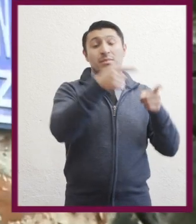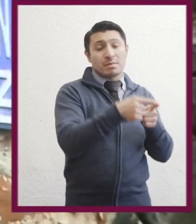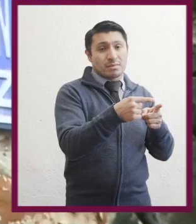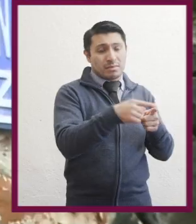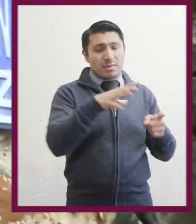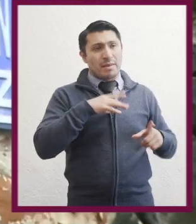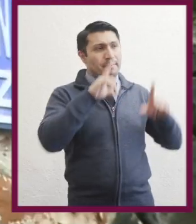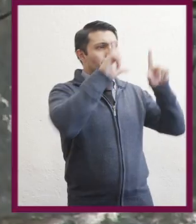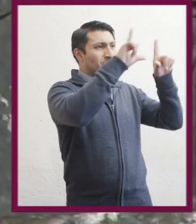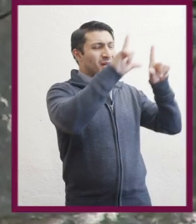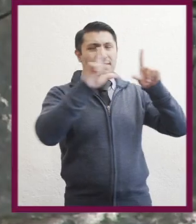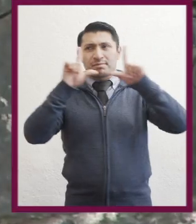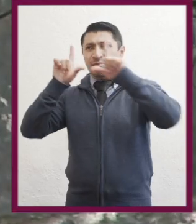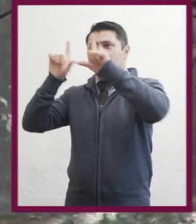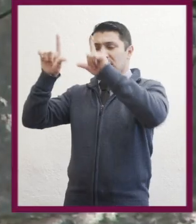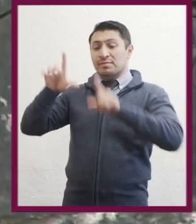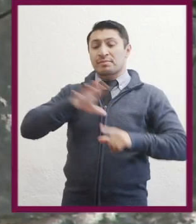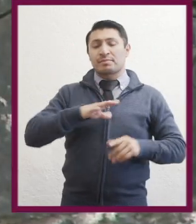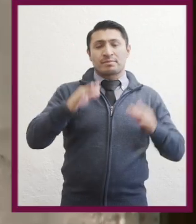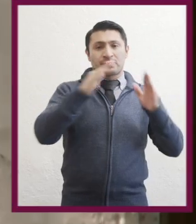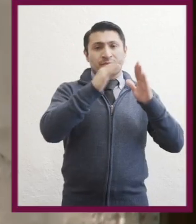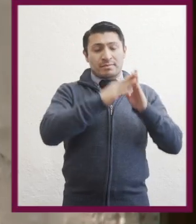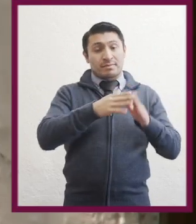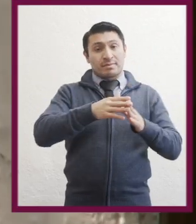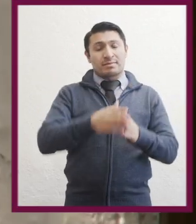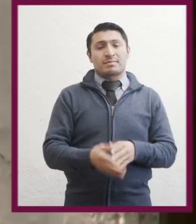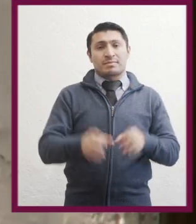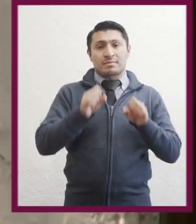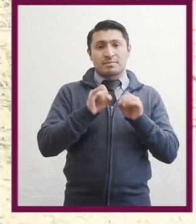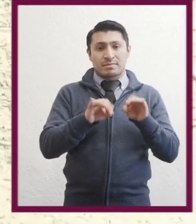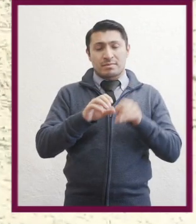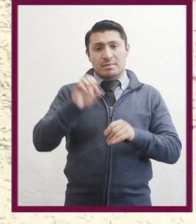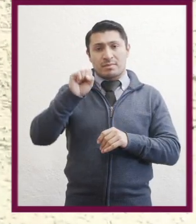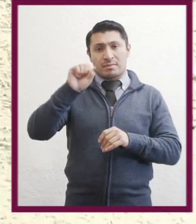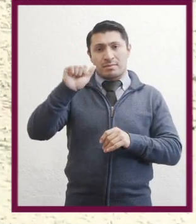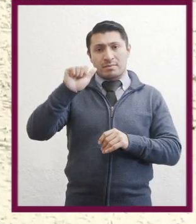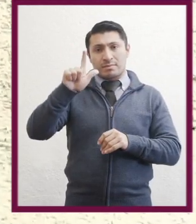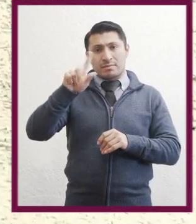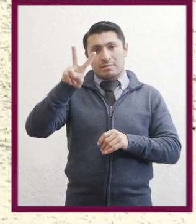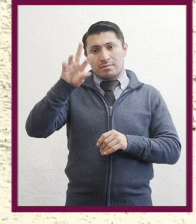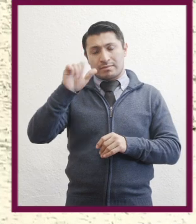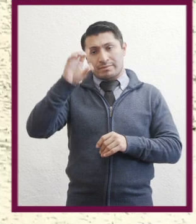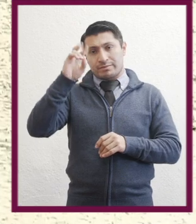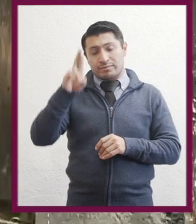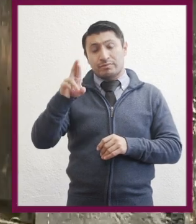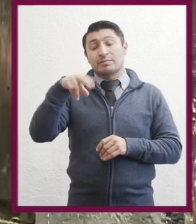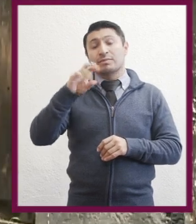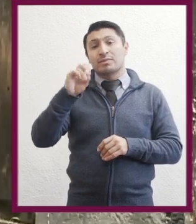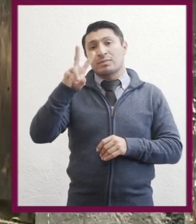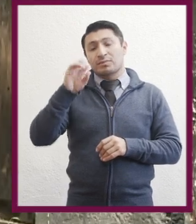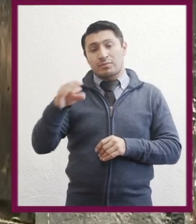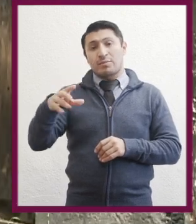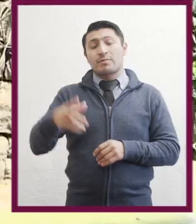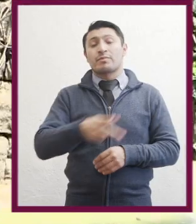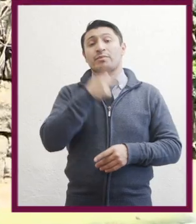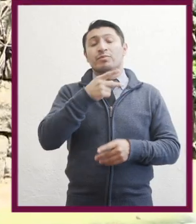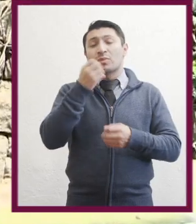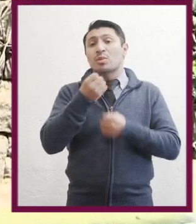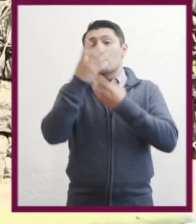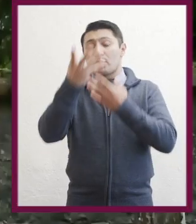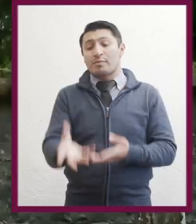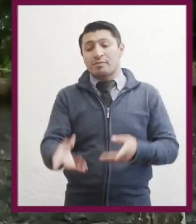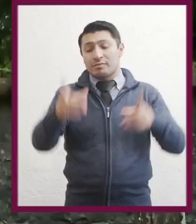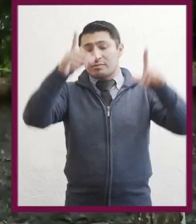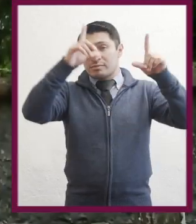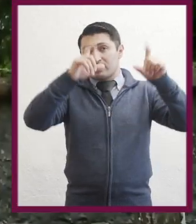En la contraesquina, un par de anuncios señalan que aquí estuvieron la casa y el estudio de Salvador Novo, poeta y cronista